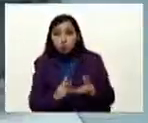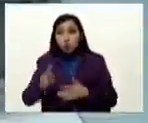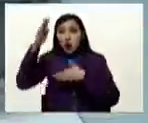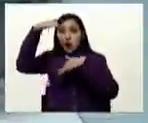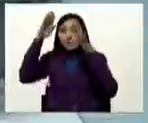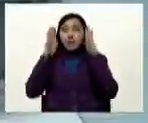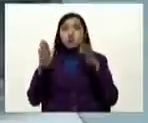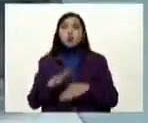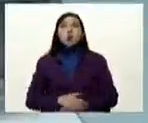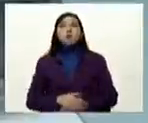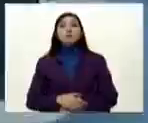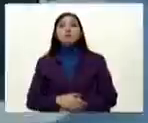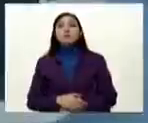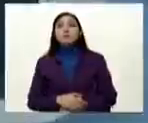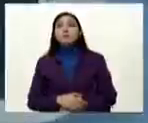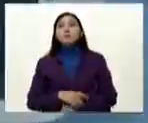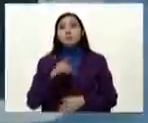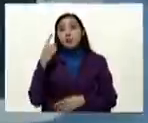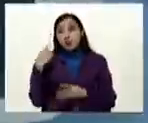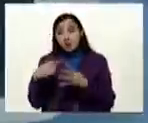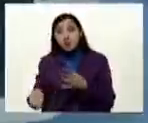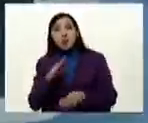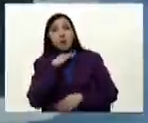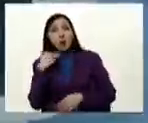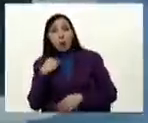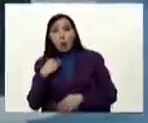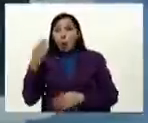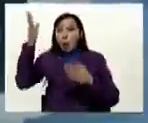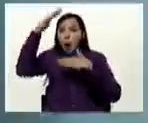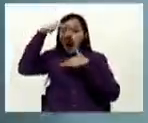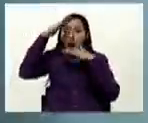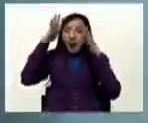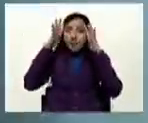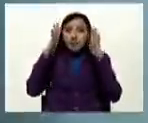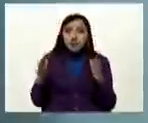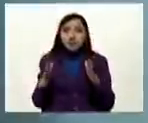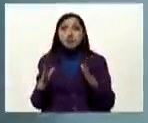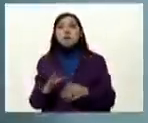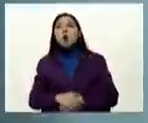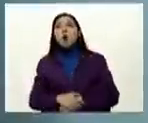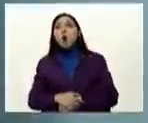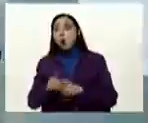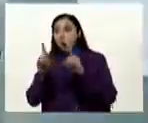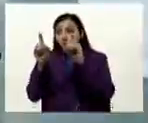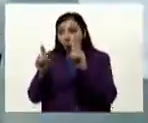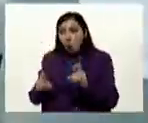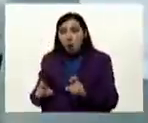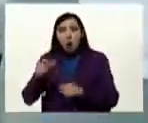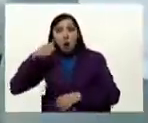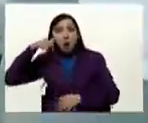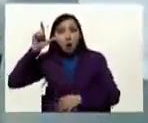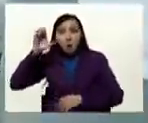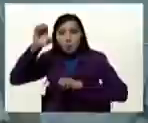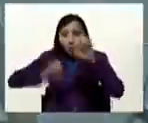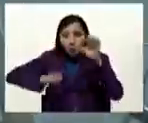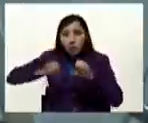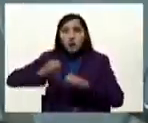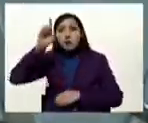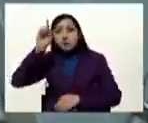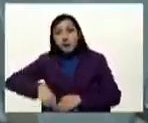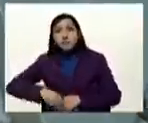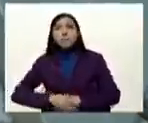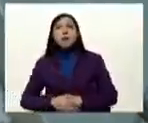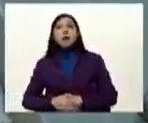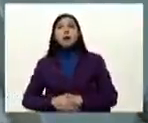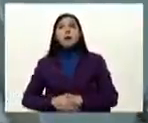también, presidente, en andrología, sala de procedimientos quirúrgicos, ecografía urológica, citoscopia,